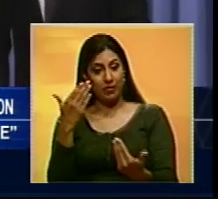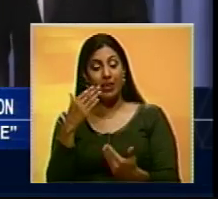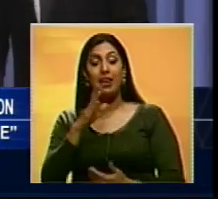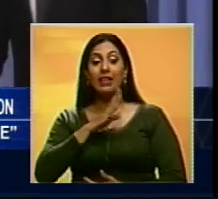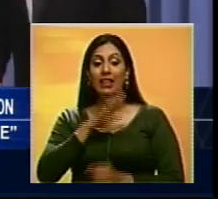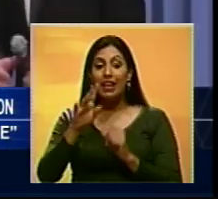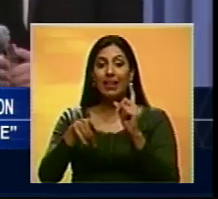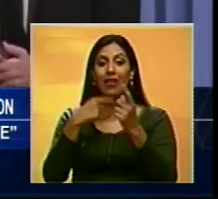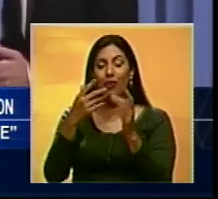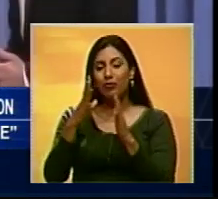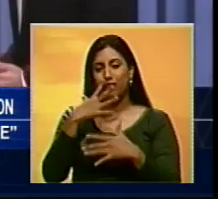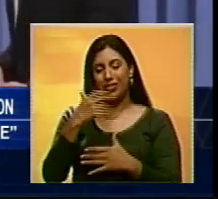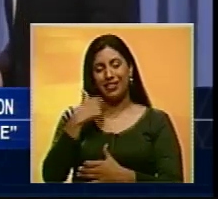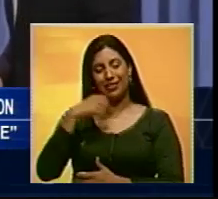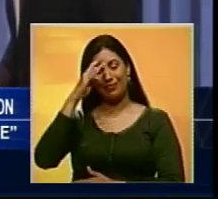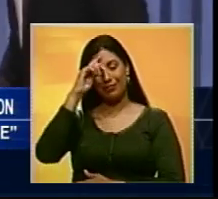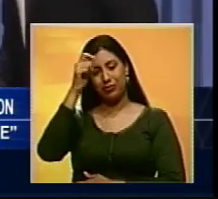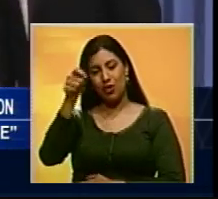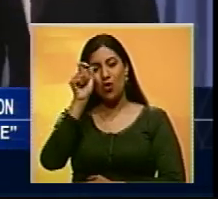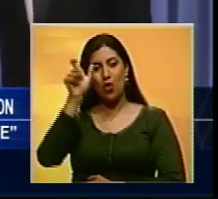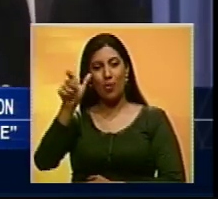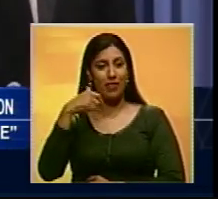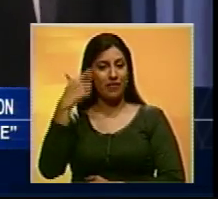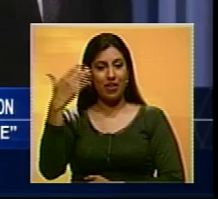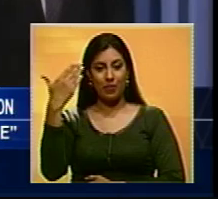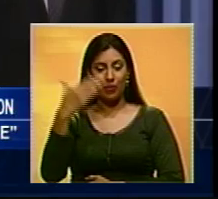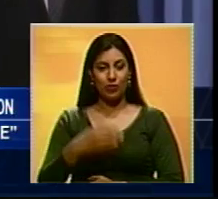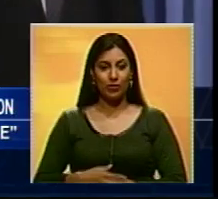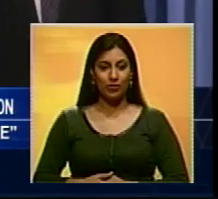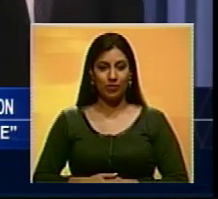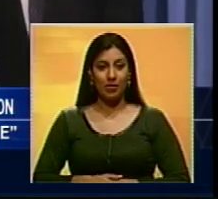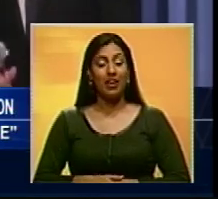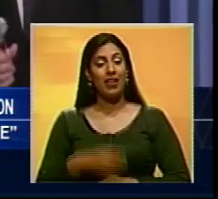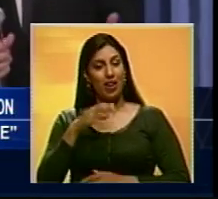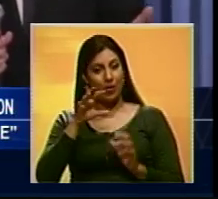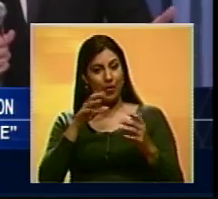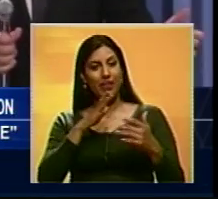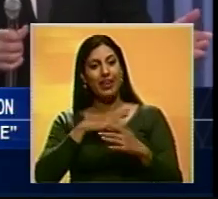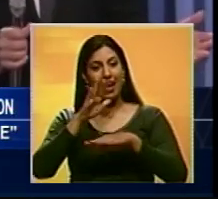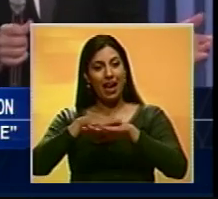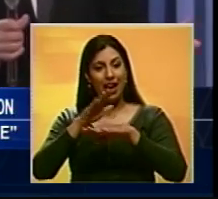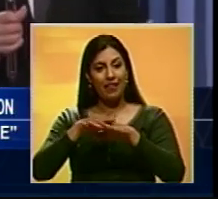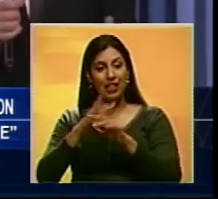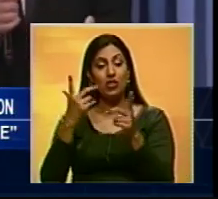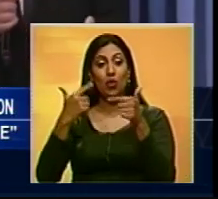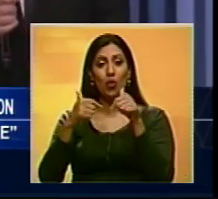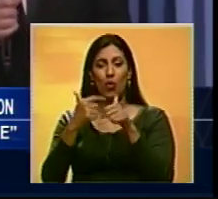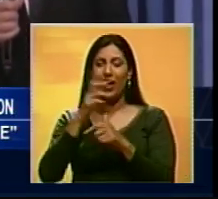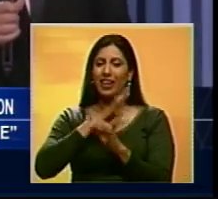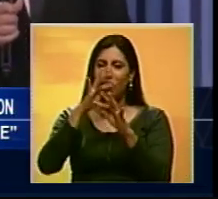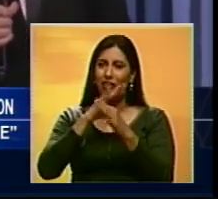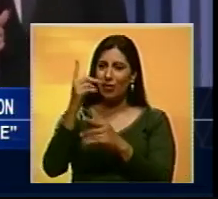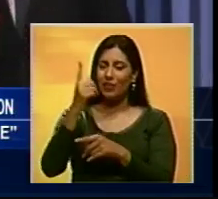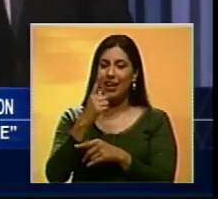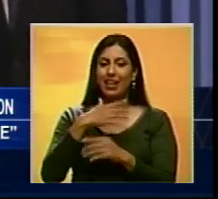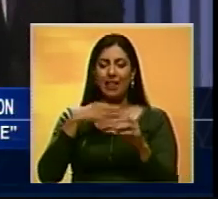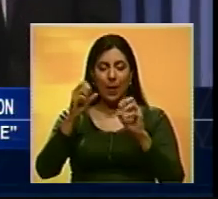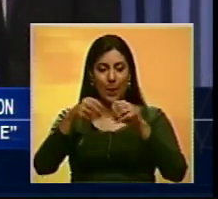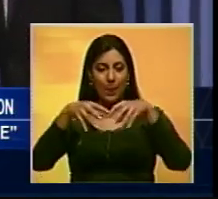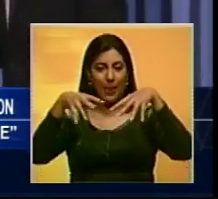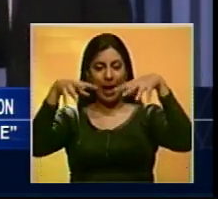quien confesó la admiración que siente por el popular Don Francisco. El humorista manifestó que la forma de traerlo era haciendo